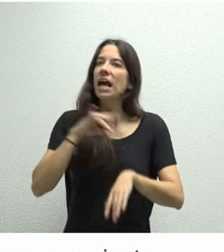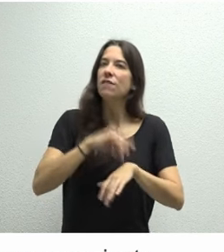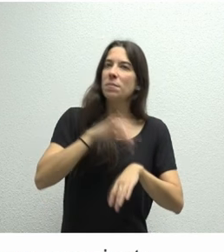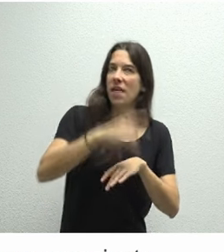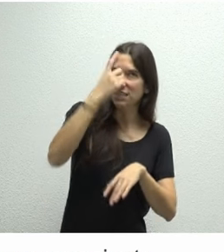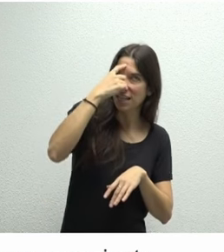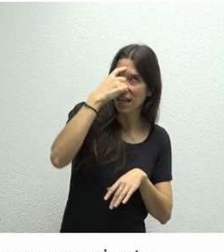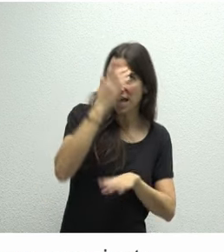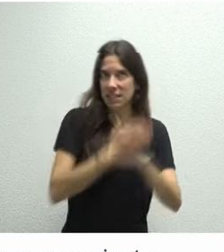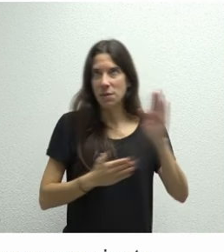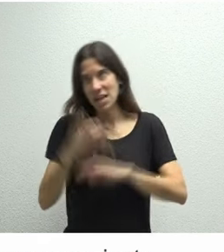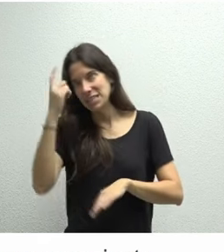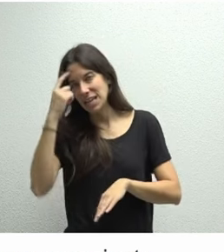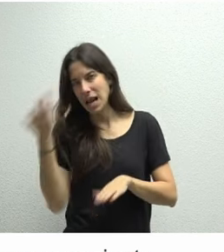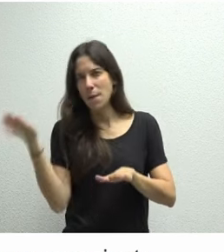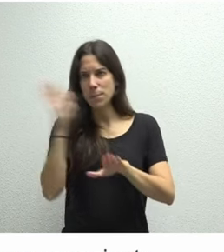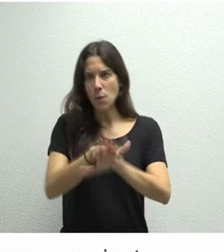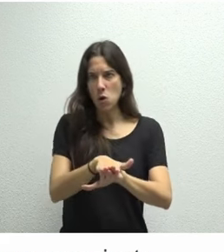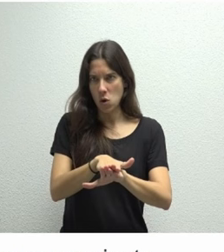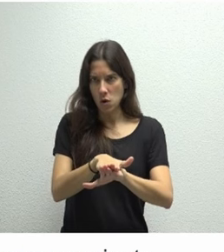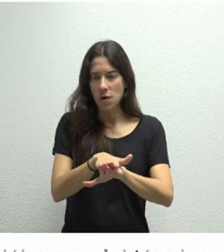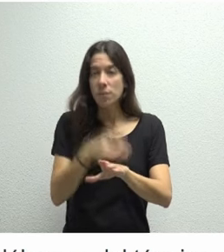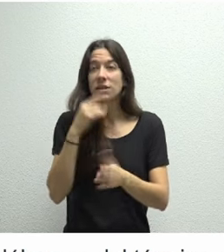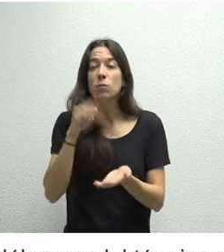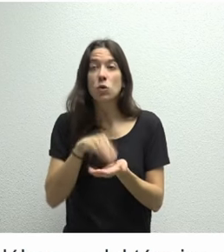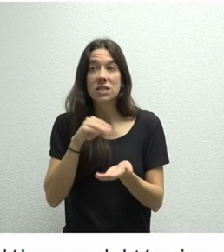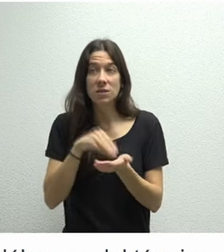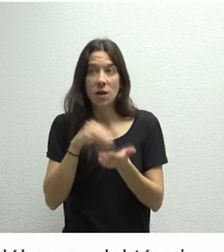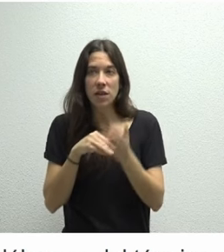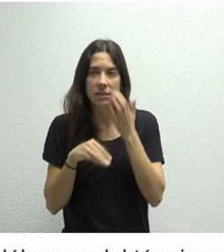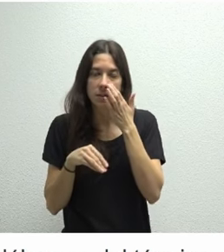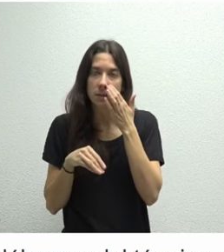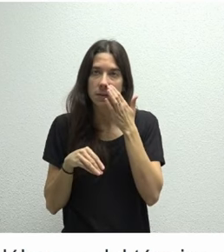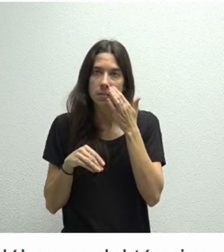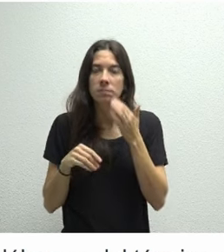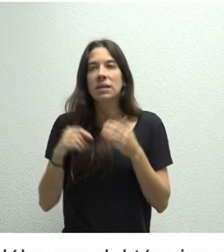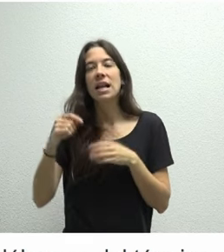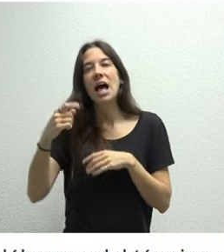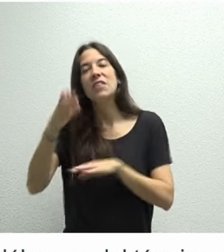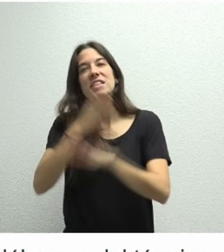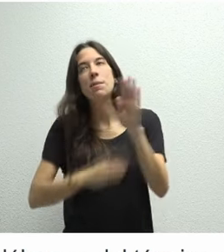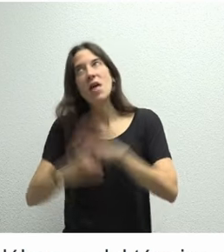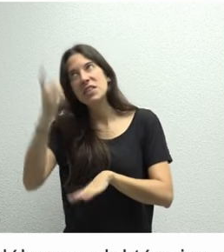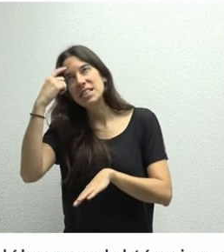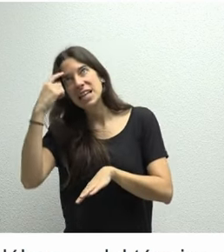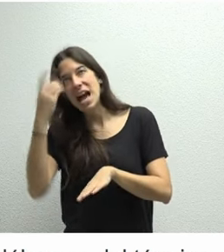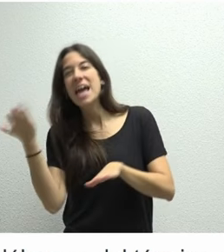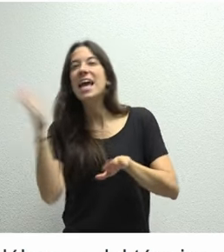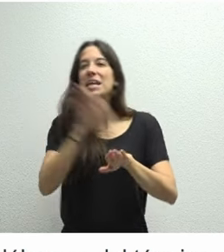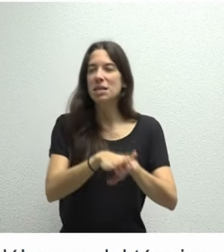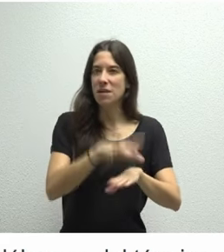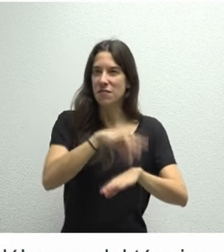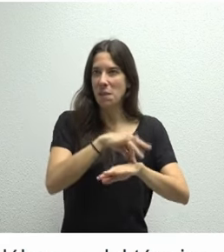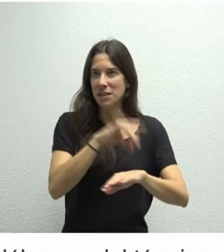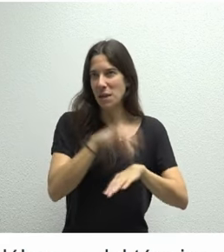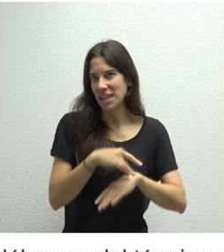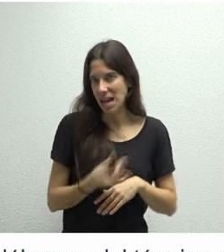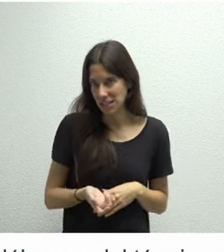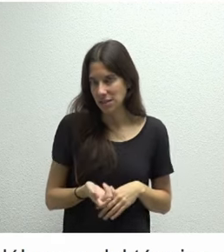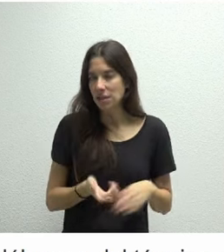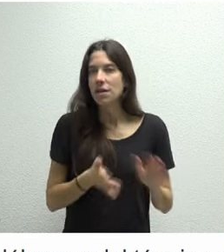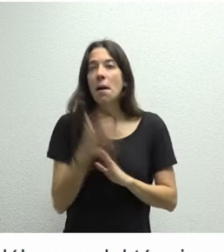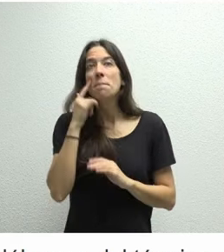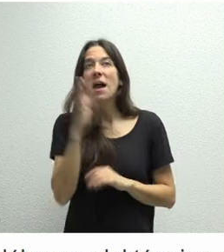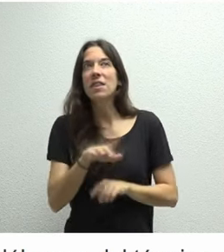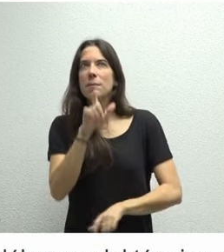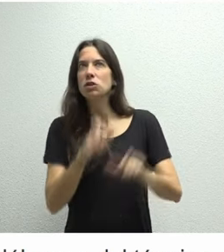la enfermedad psíquica muchas veces nos está ex lisando las enfermedades médicas no parece que los pacientes psiquiátricos no pueden enfermar